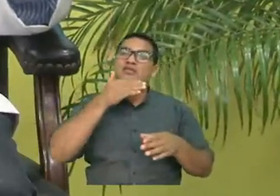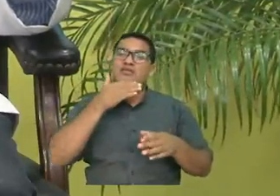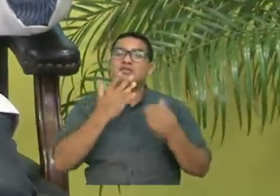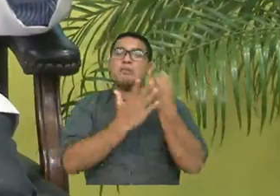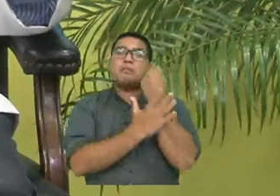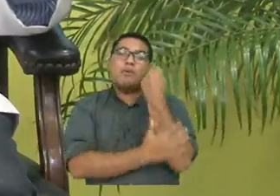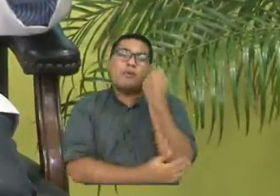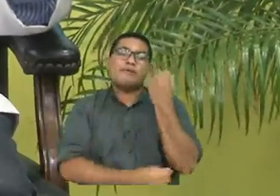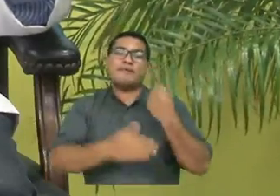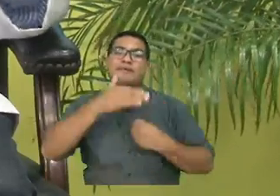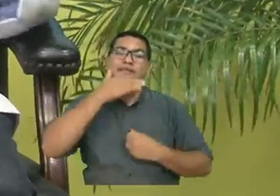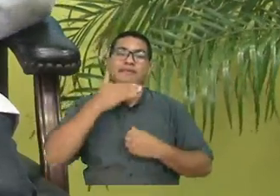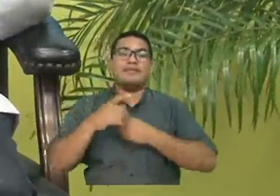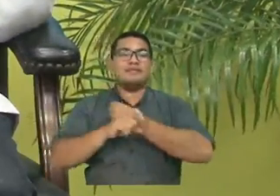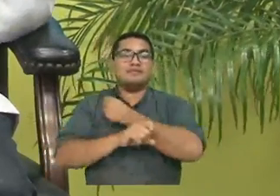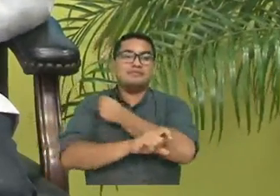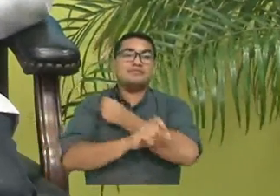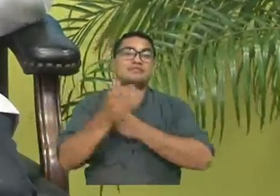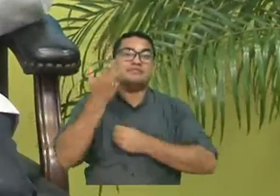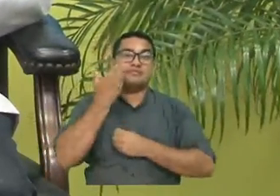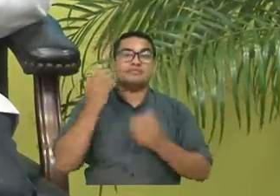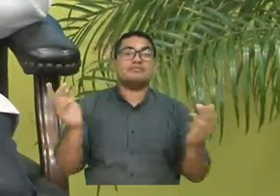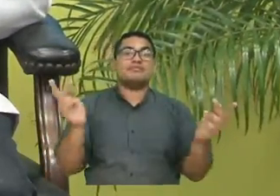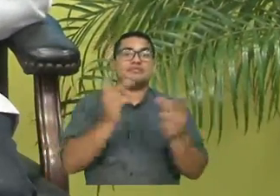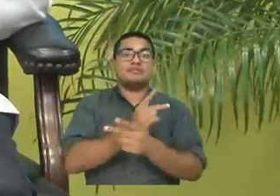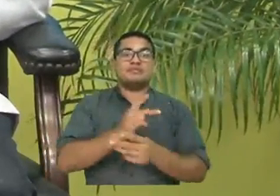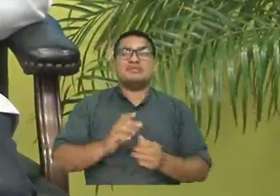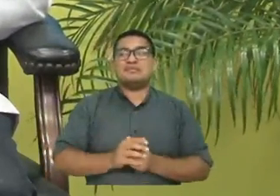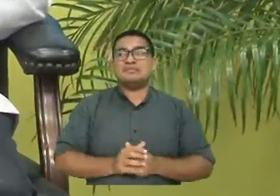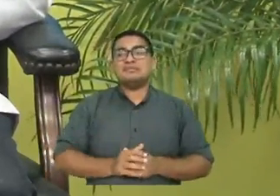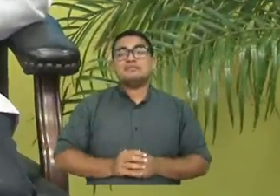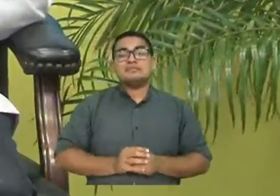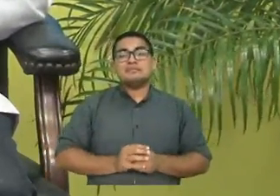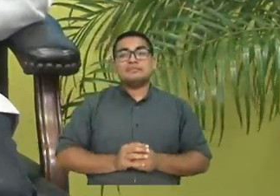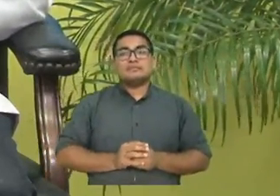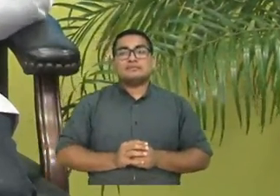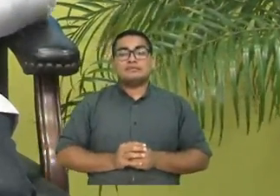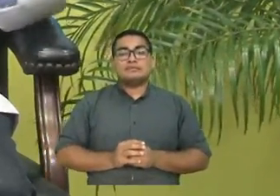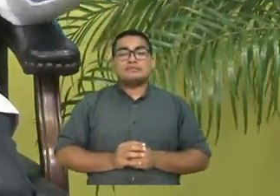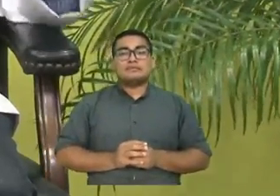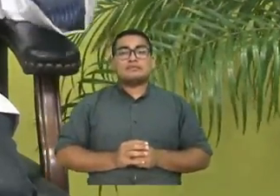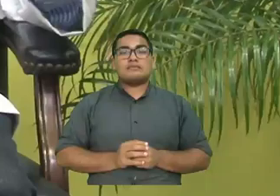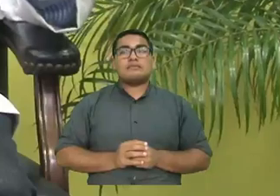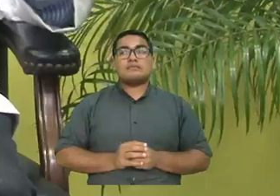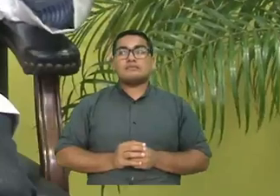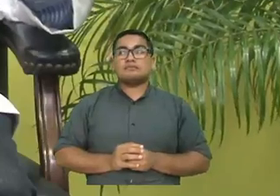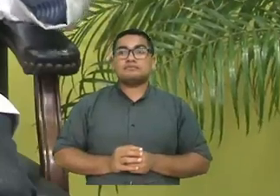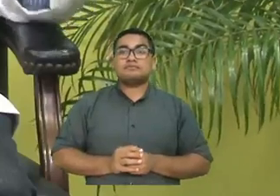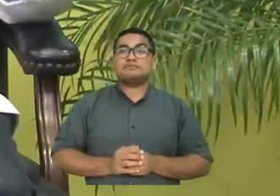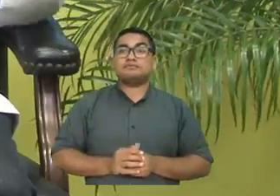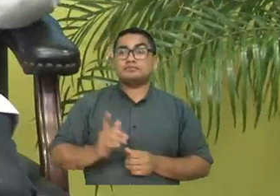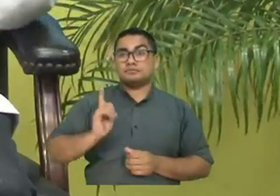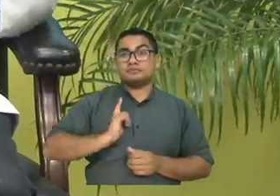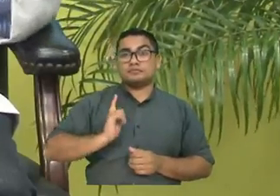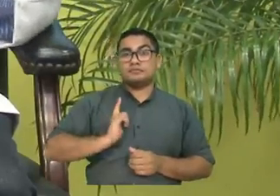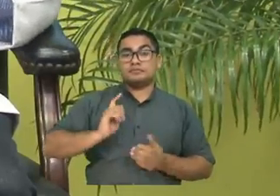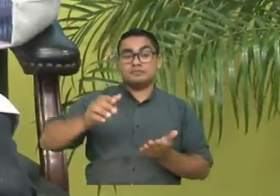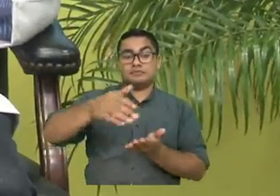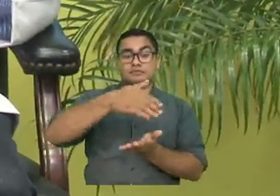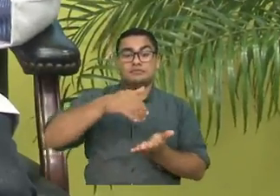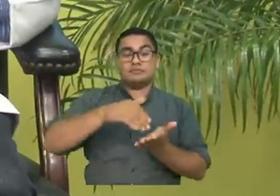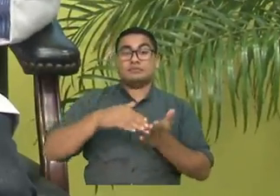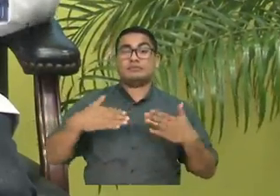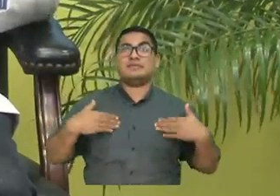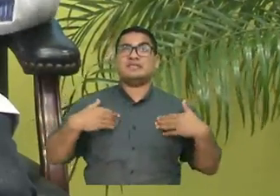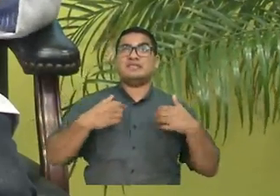¿verdad? La accesibilidad ya es un factor que se ha disminuido gracias al mismo modelo. porque hay centros de salud, puestos de salud